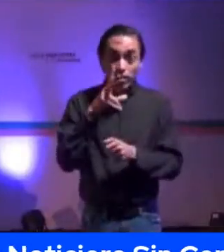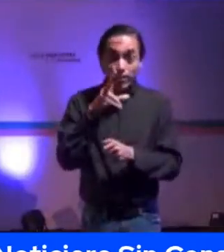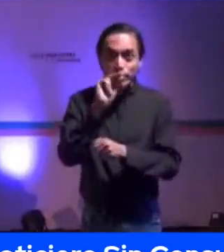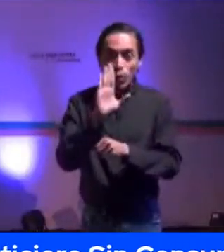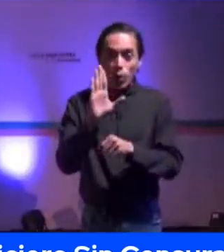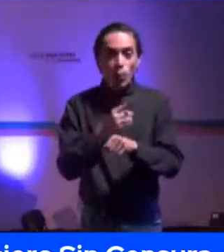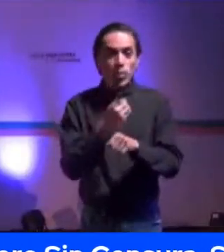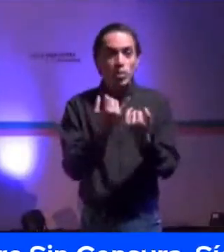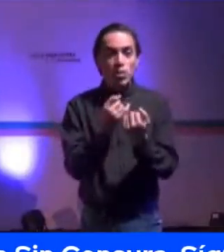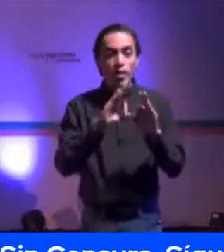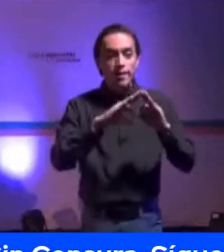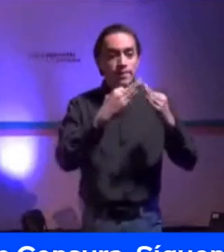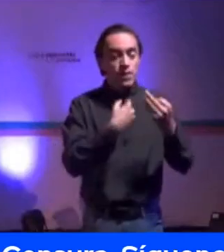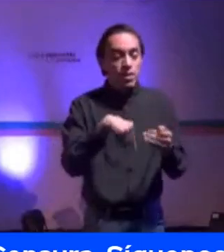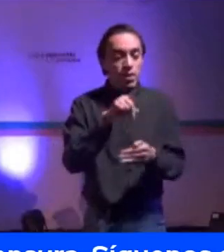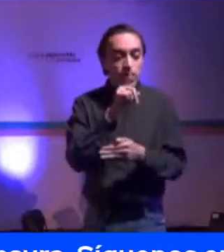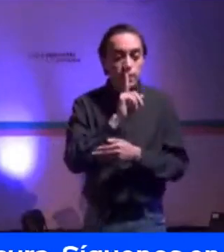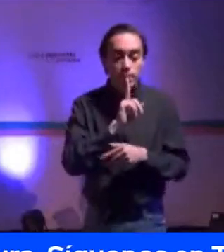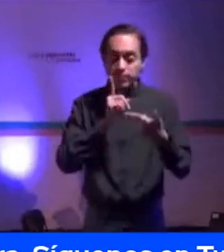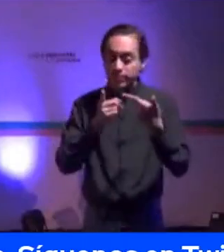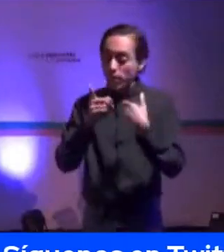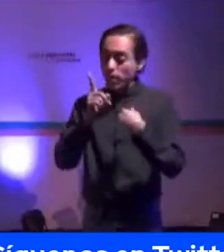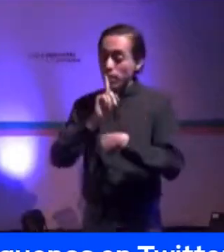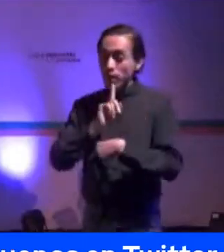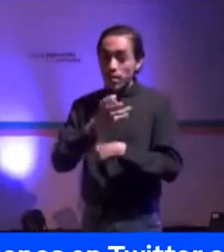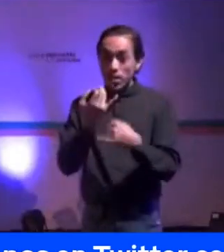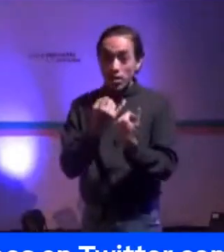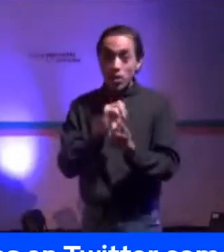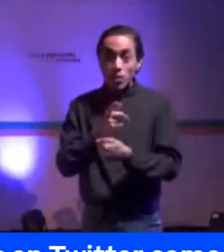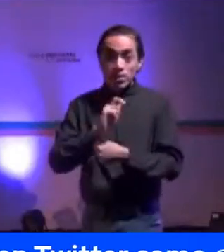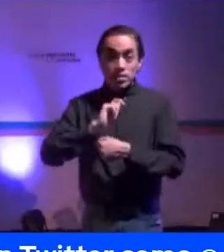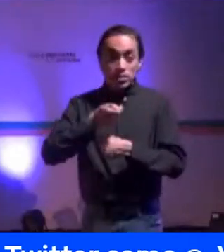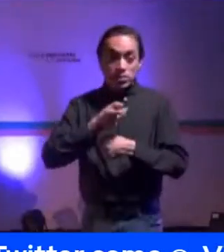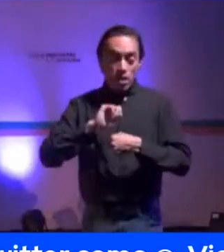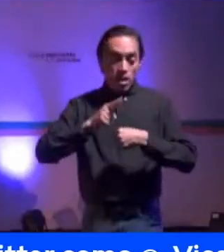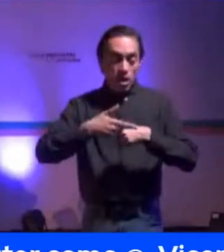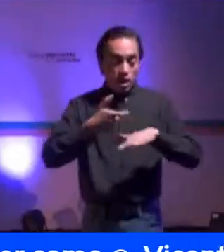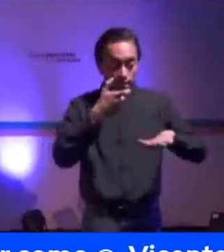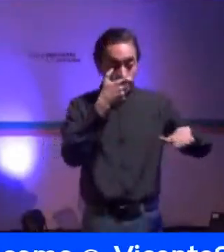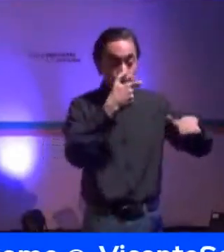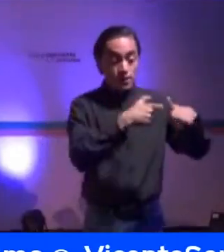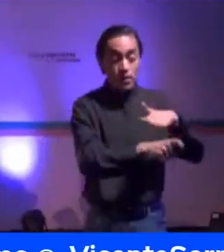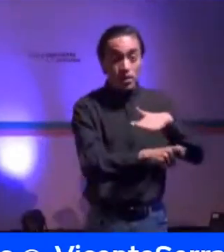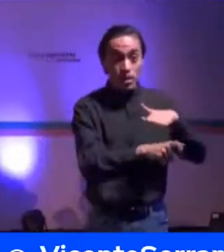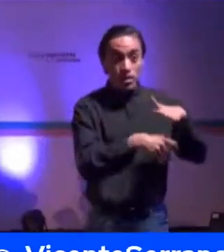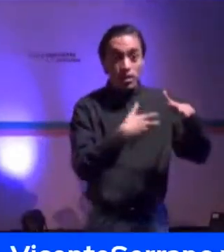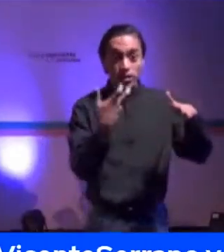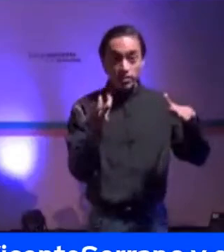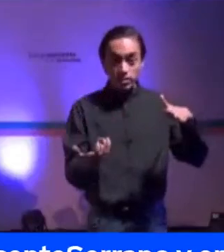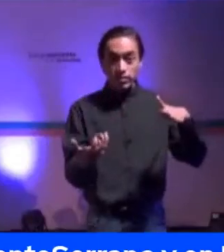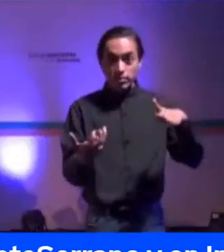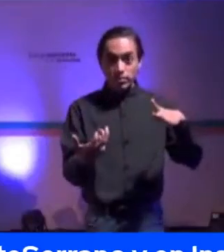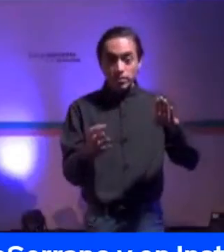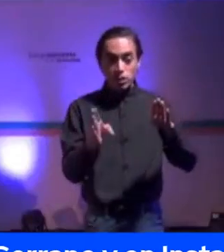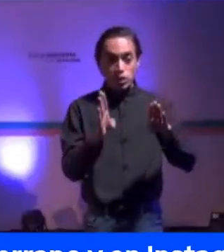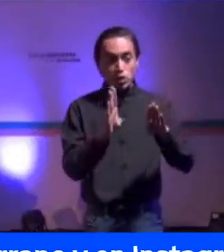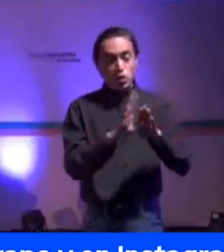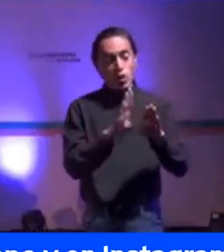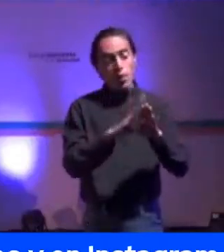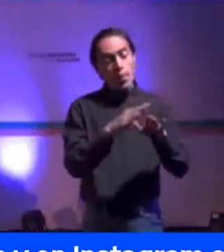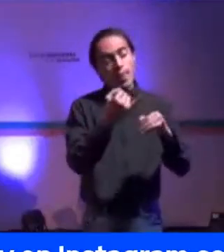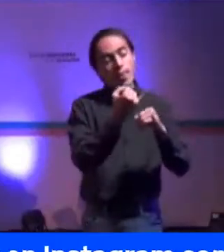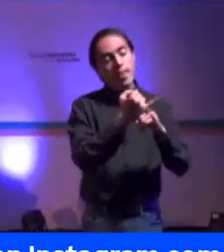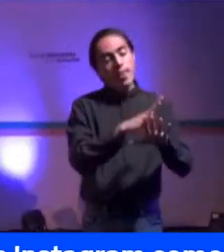mentira también, que la mentira es también un acto de corrupción, es tergiversar la